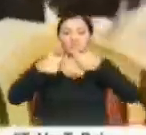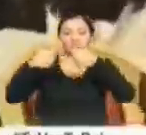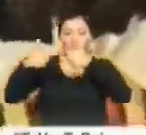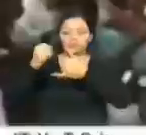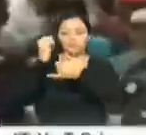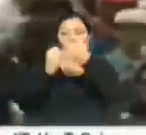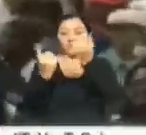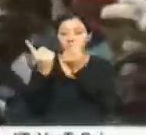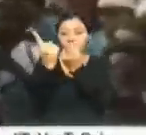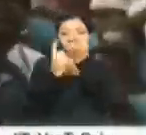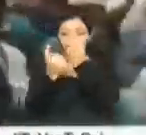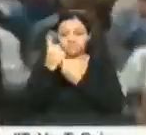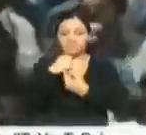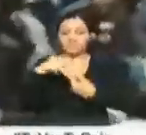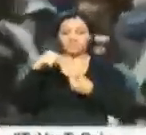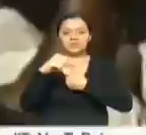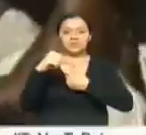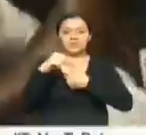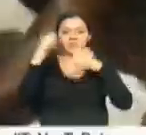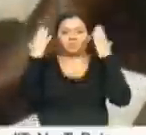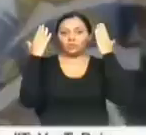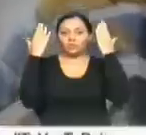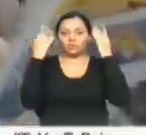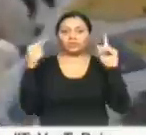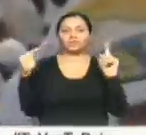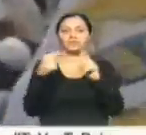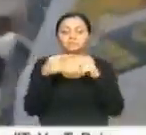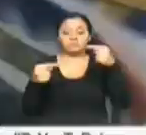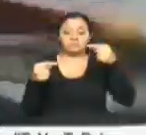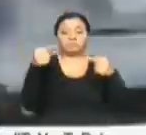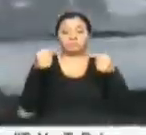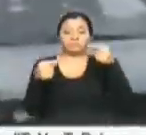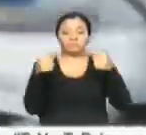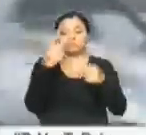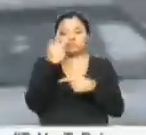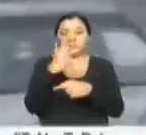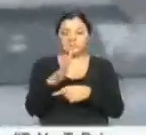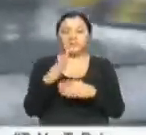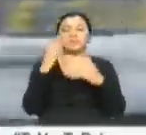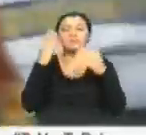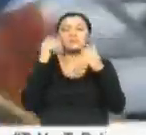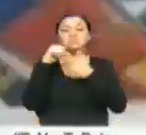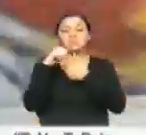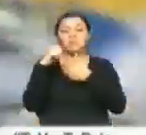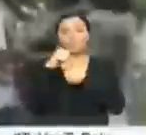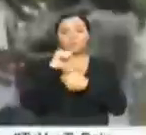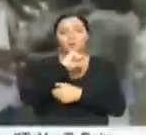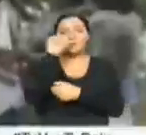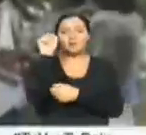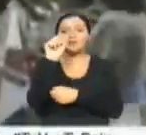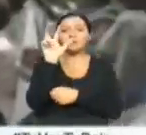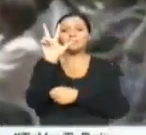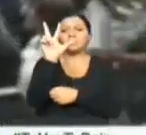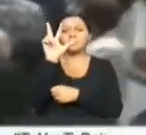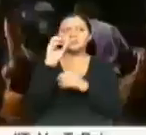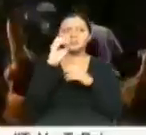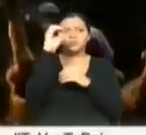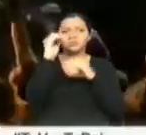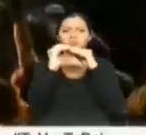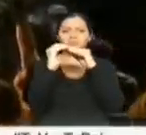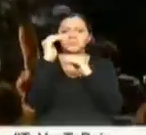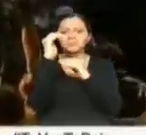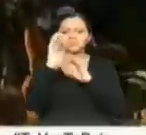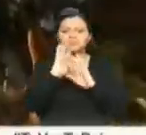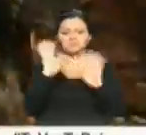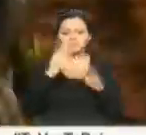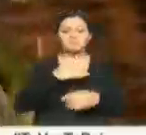finalistas fueron Yamil Maguad y Álvaro Noboa. En el balotaje se ratificó que Maguad venció con apenas 3 puntos de diferencia. En